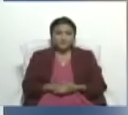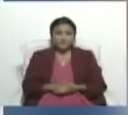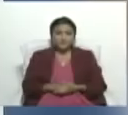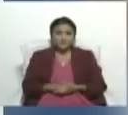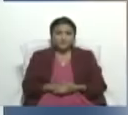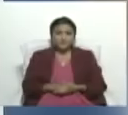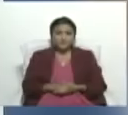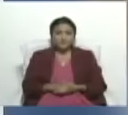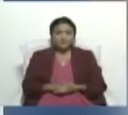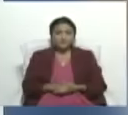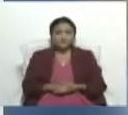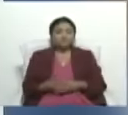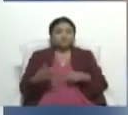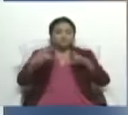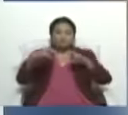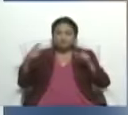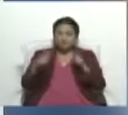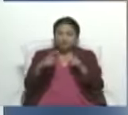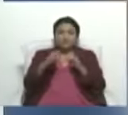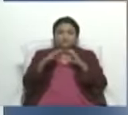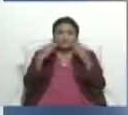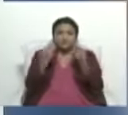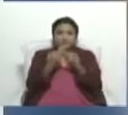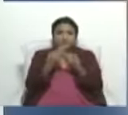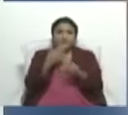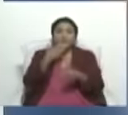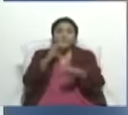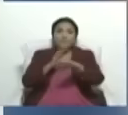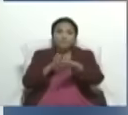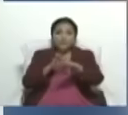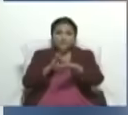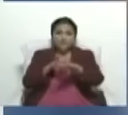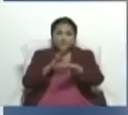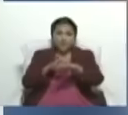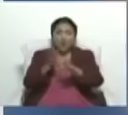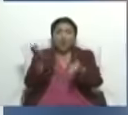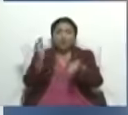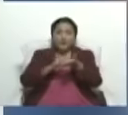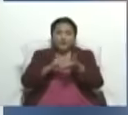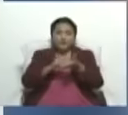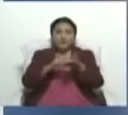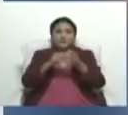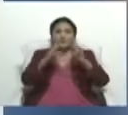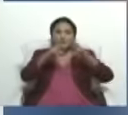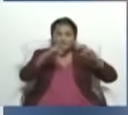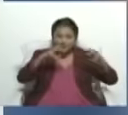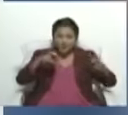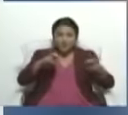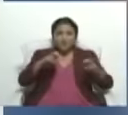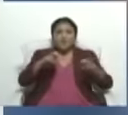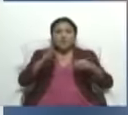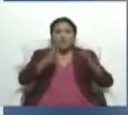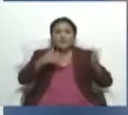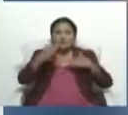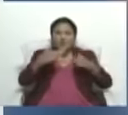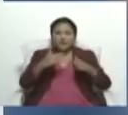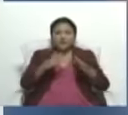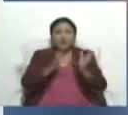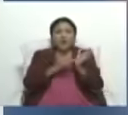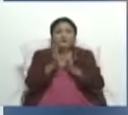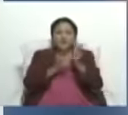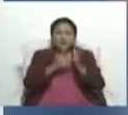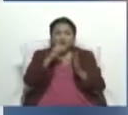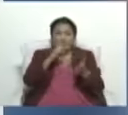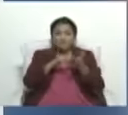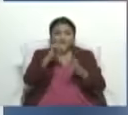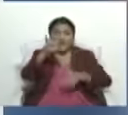a reunión con las familiares, pide reabrir el caso. Estamos hablando, creo que marzo, abril del 2015. En